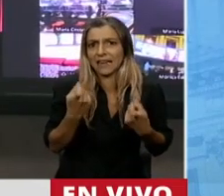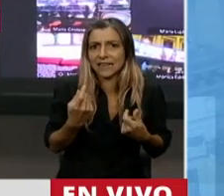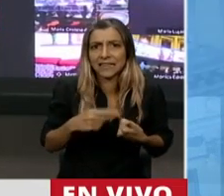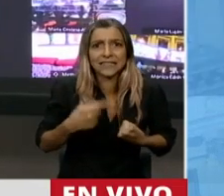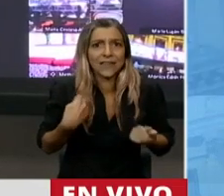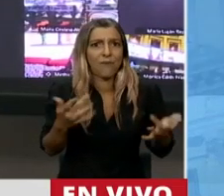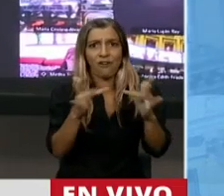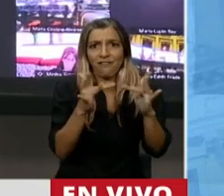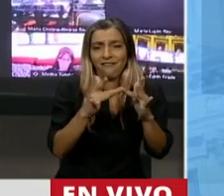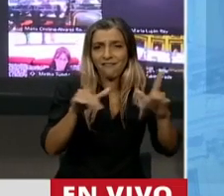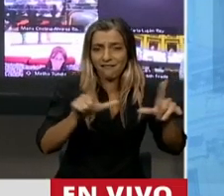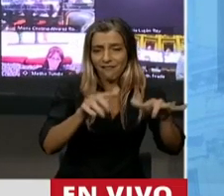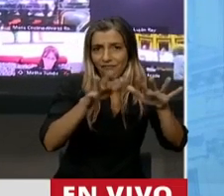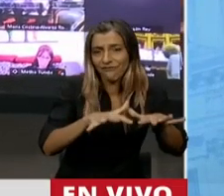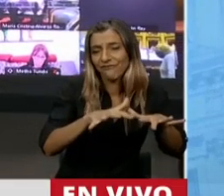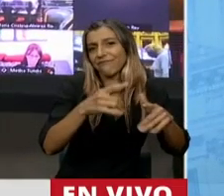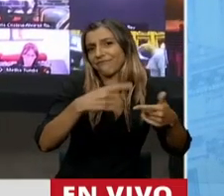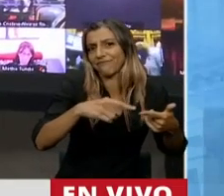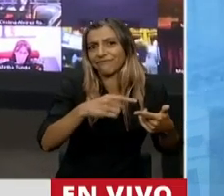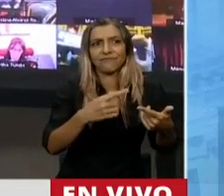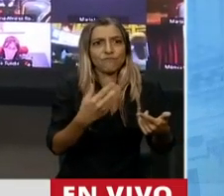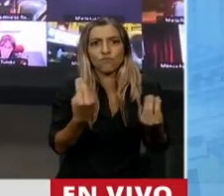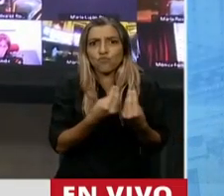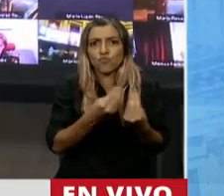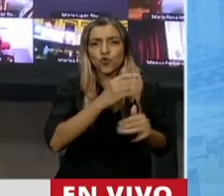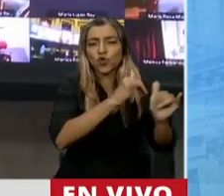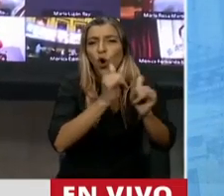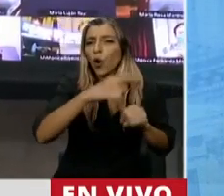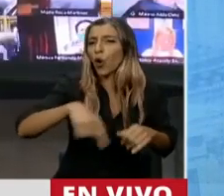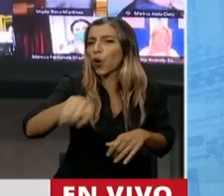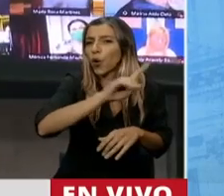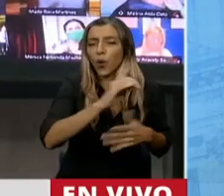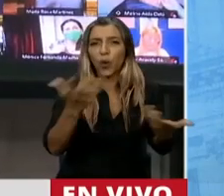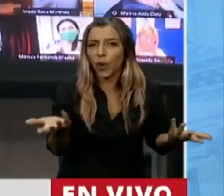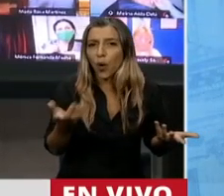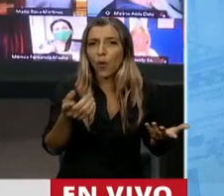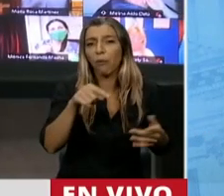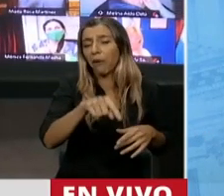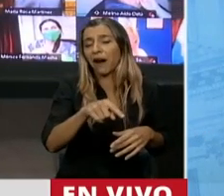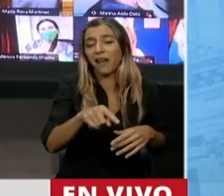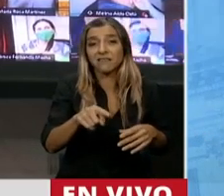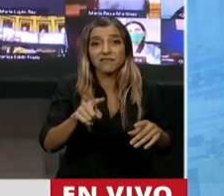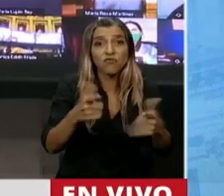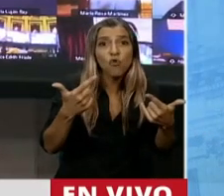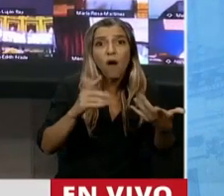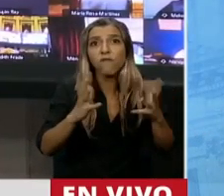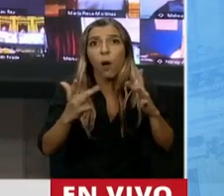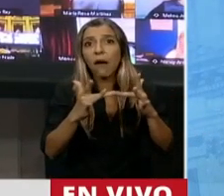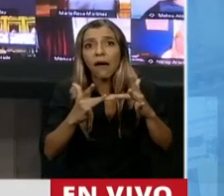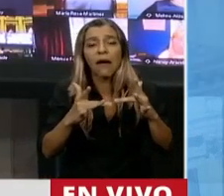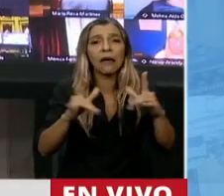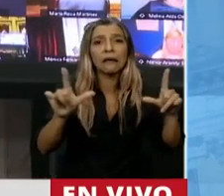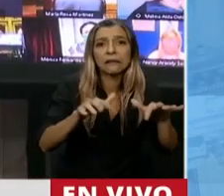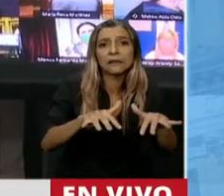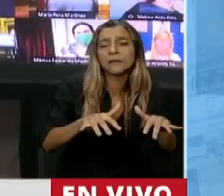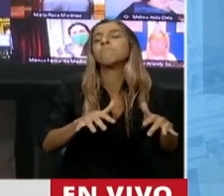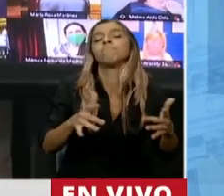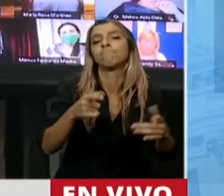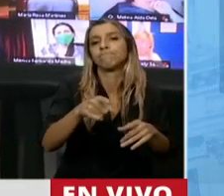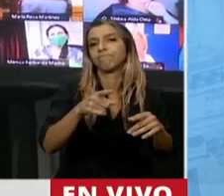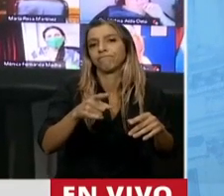conectividad de muchos jóvenes, de muchos y muchas jóvenes, originó la desvinculación pedagógica de estos